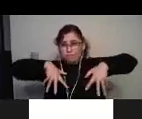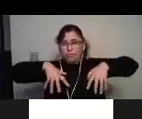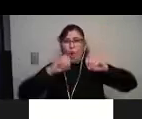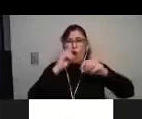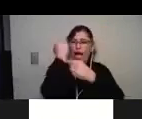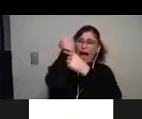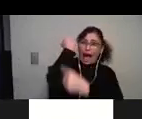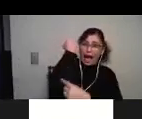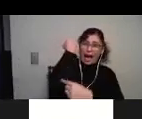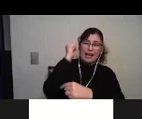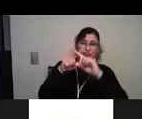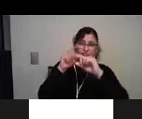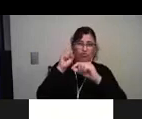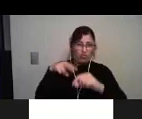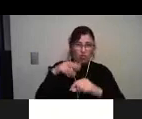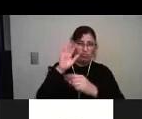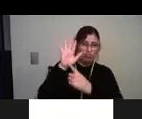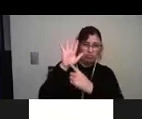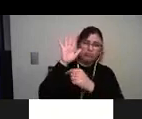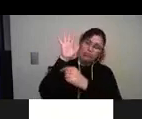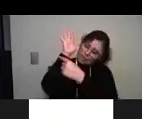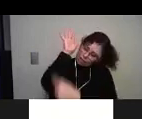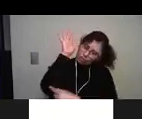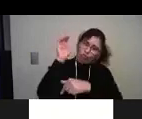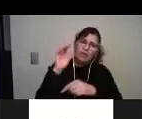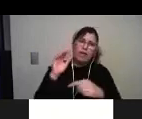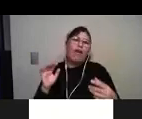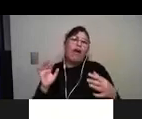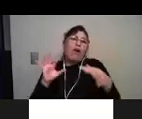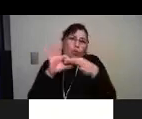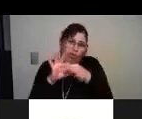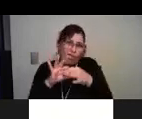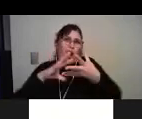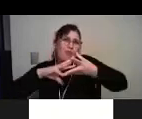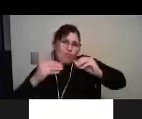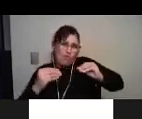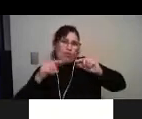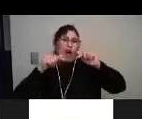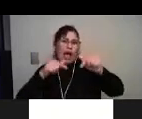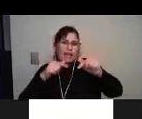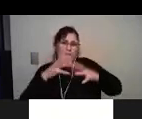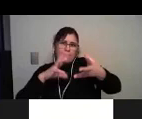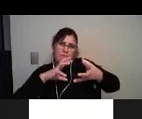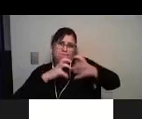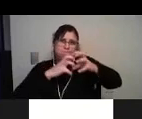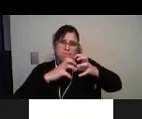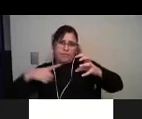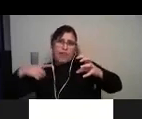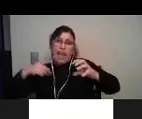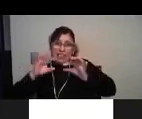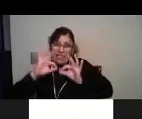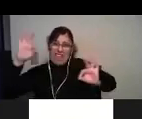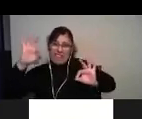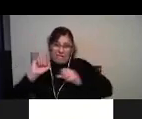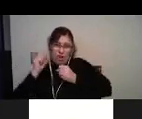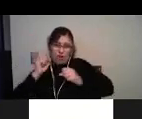¿ya? Y la unión muscular para provocar en definitiva la contracción, ¿ya? O también podría